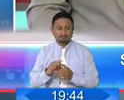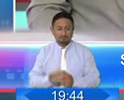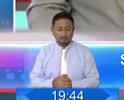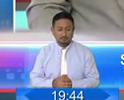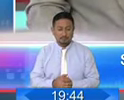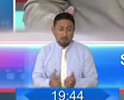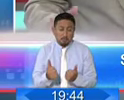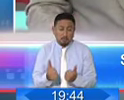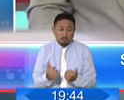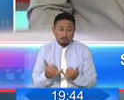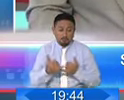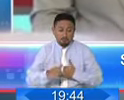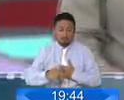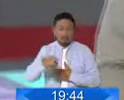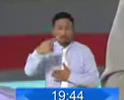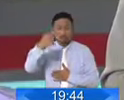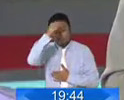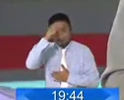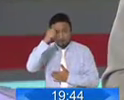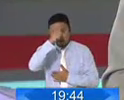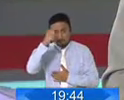evento que se extiende hasta este próximo domingo y que debe ser aprovechado en este feriado del 10 de agosto. Nosotros seguimos con más.